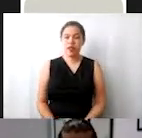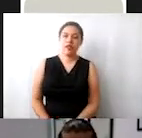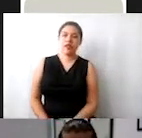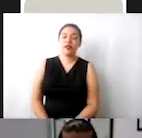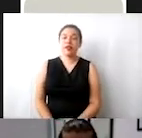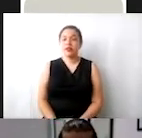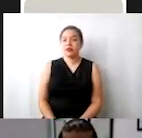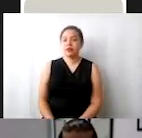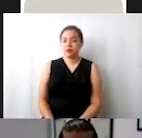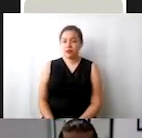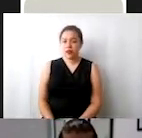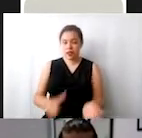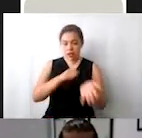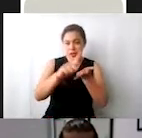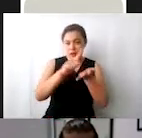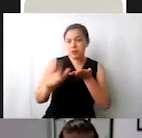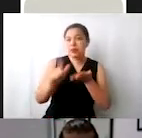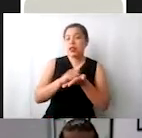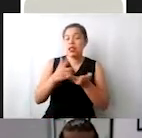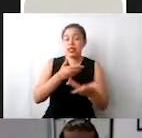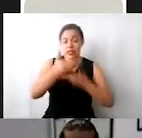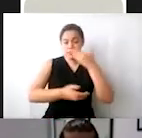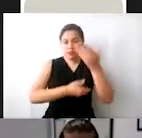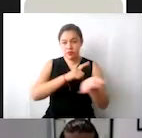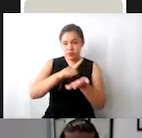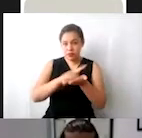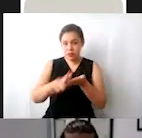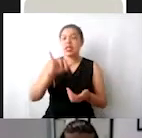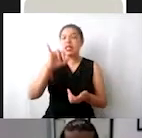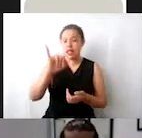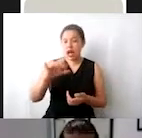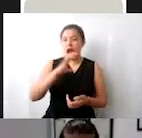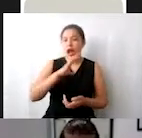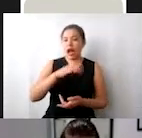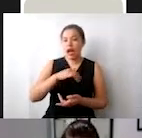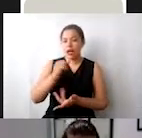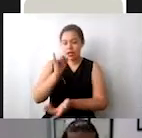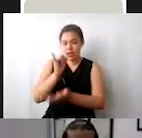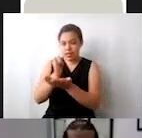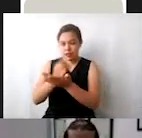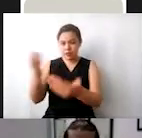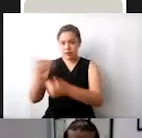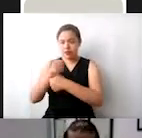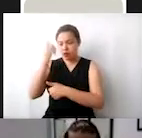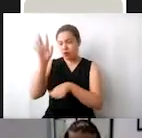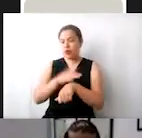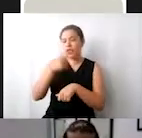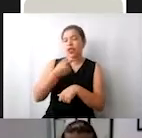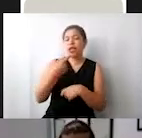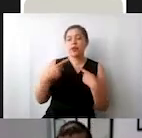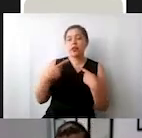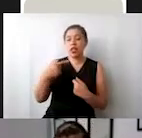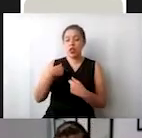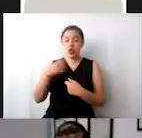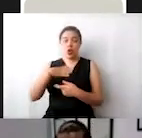limpieza dice el SAT que sí, en servicios de limpieza dice que sí hay retención porque hay puesta a disposición, porque las funciones se